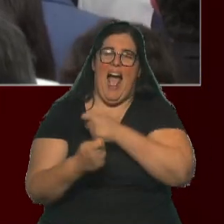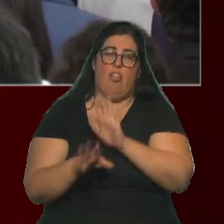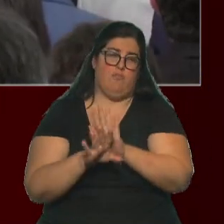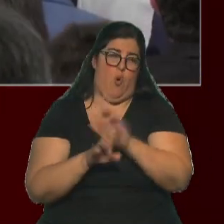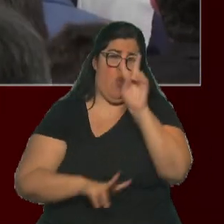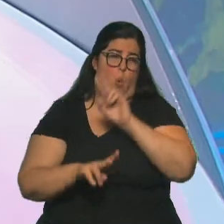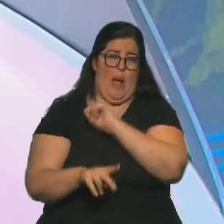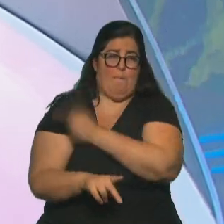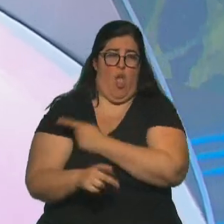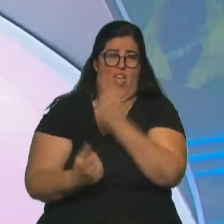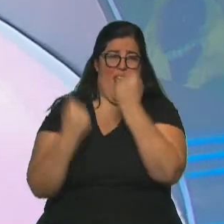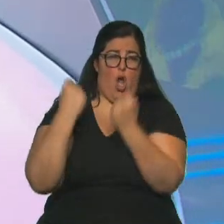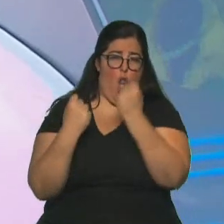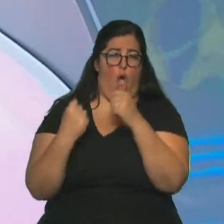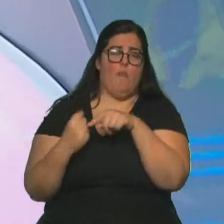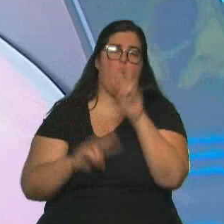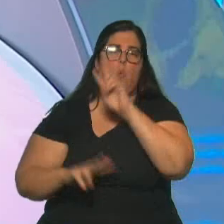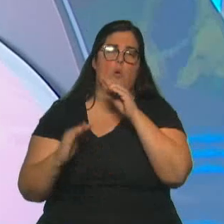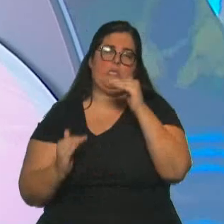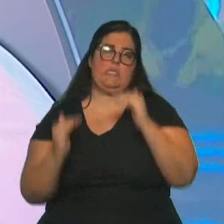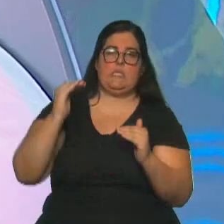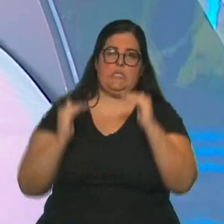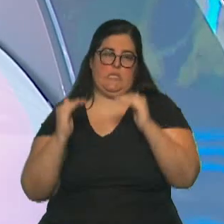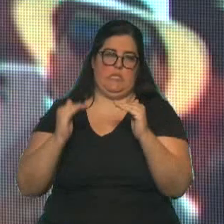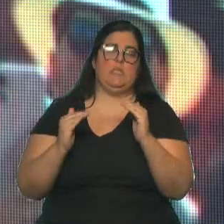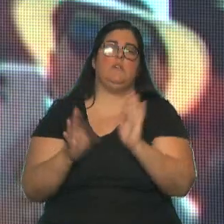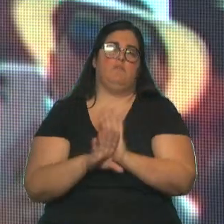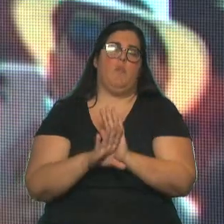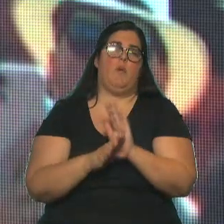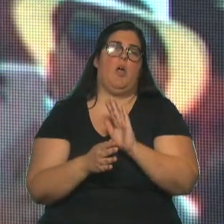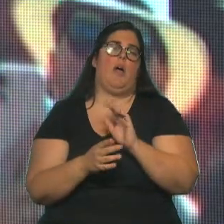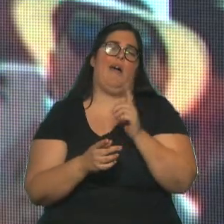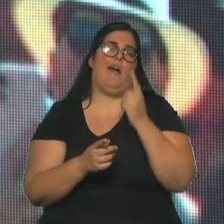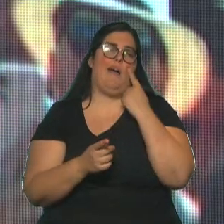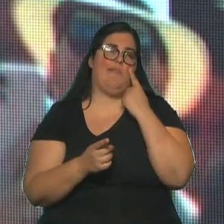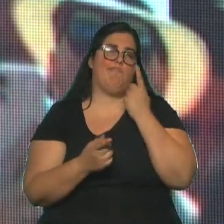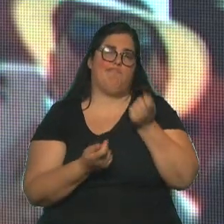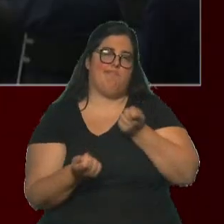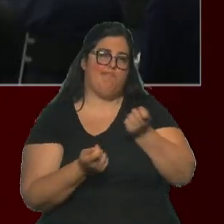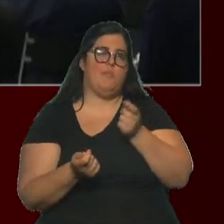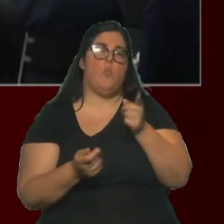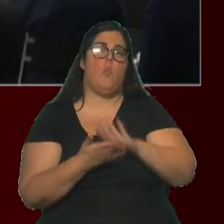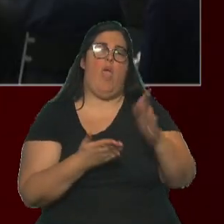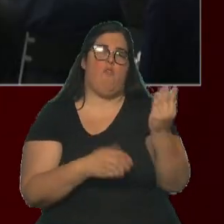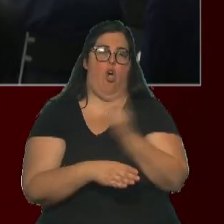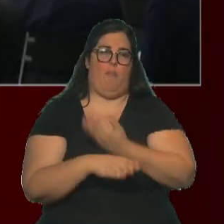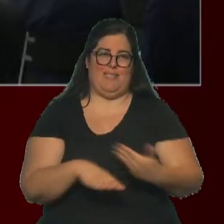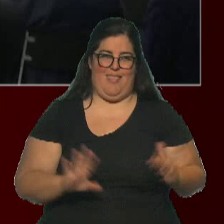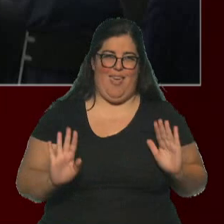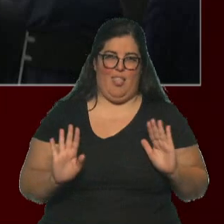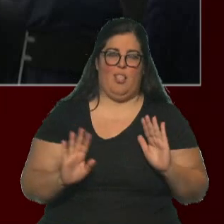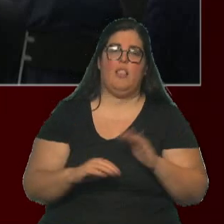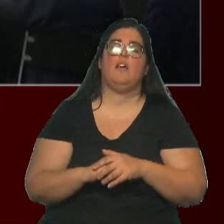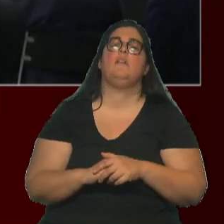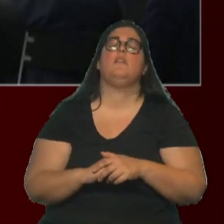económico, tratando de marcar la cancha, dicho mal y pronto, al nuevo presidente. Y también una cuestión muy, muy